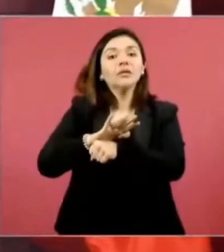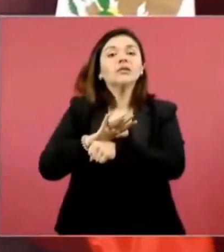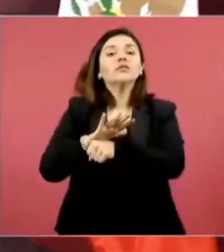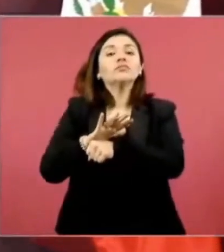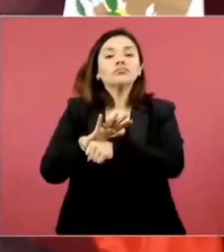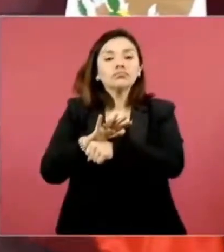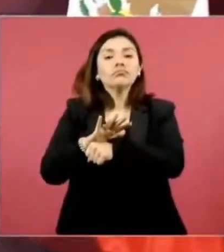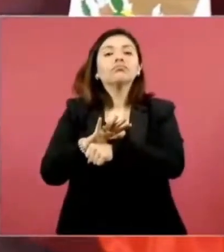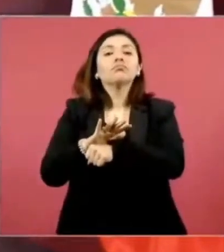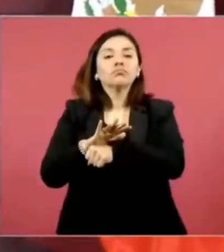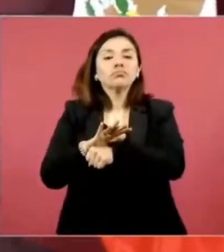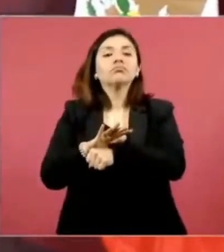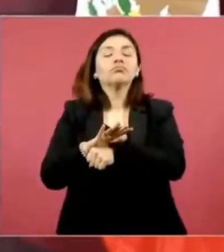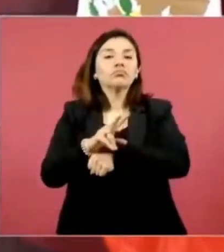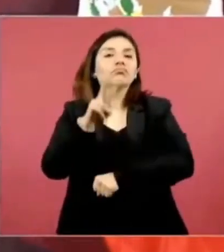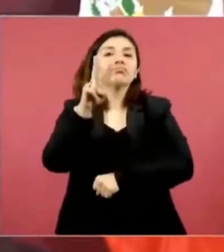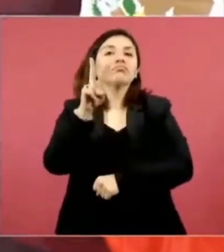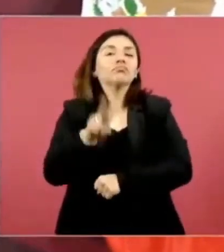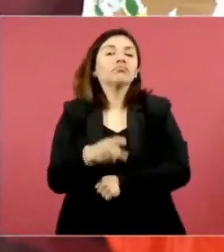nos agarró